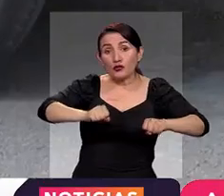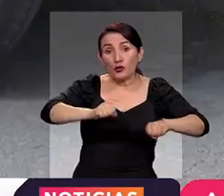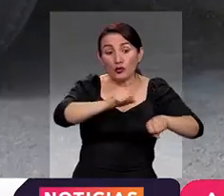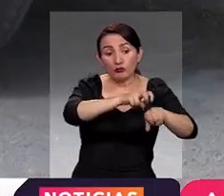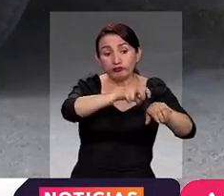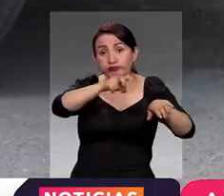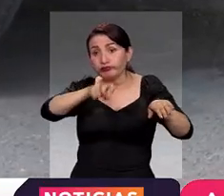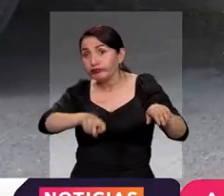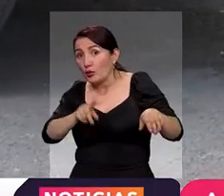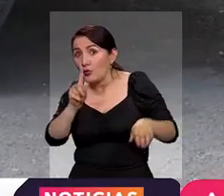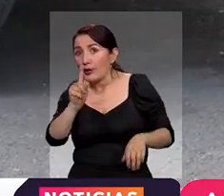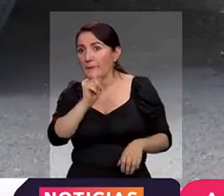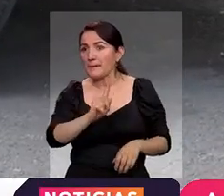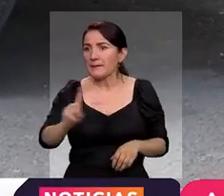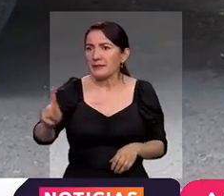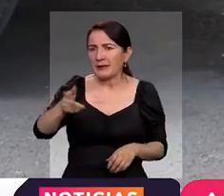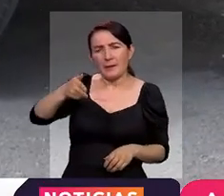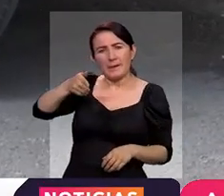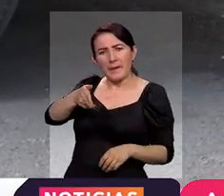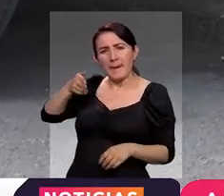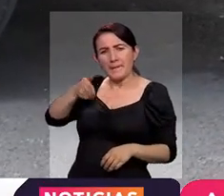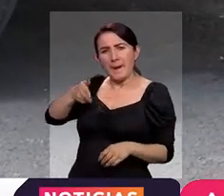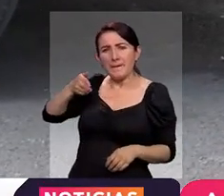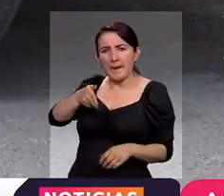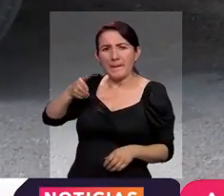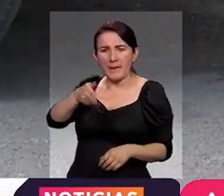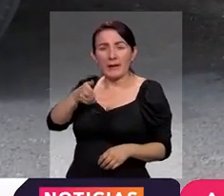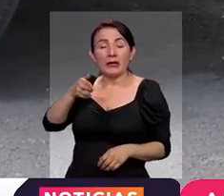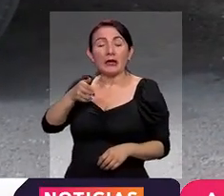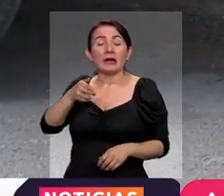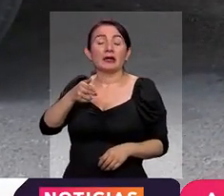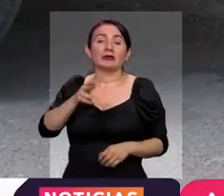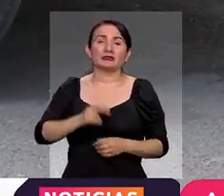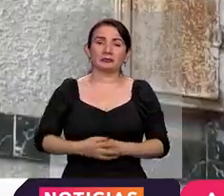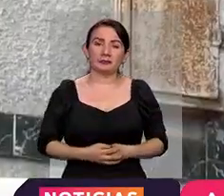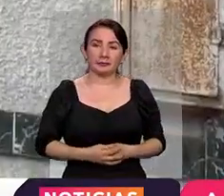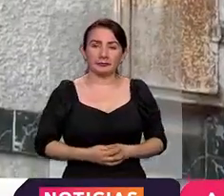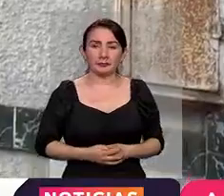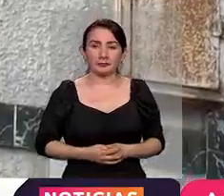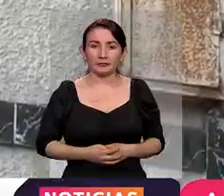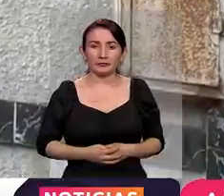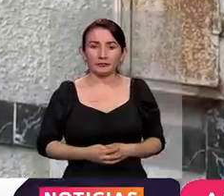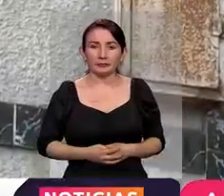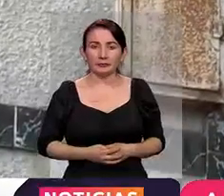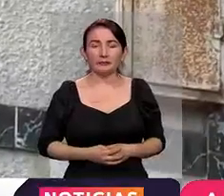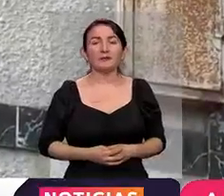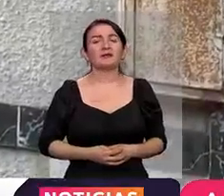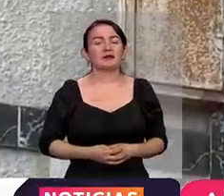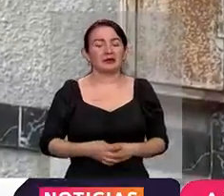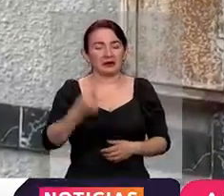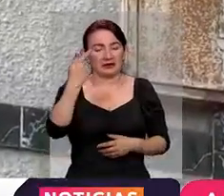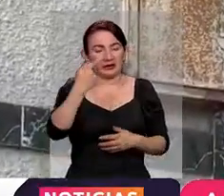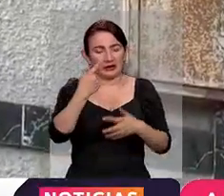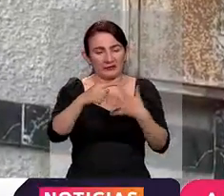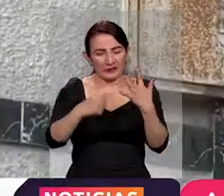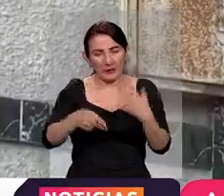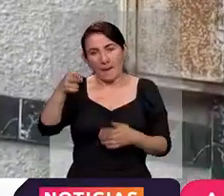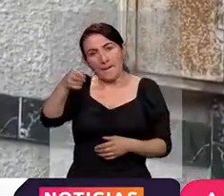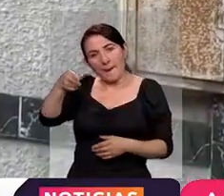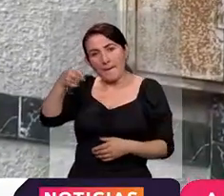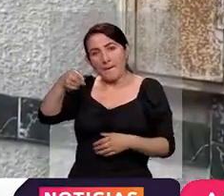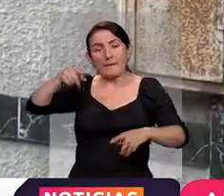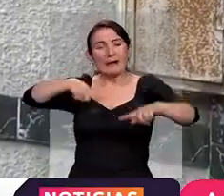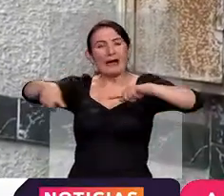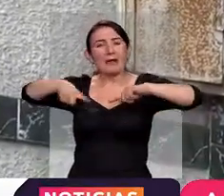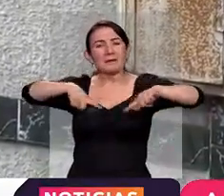una persona que desenfundó un arma de fuego y le propinó varios disparos al administrador